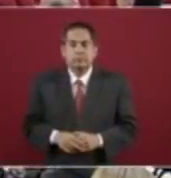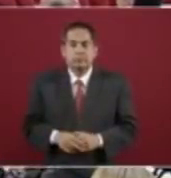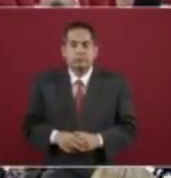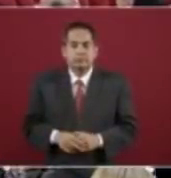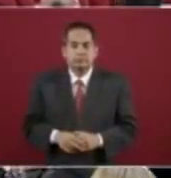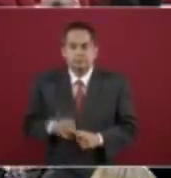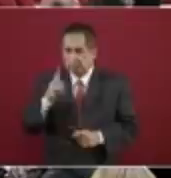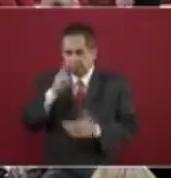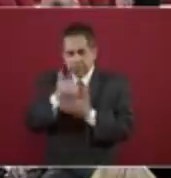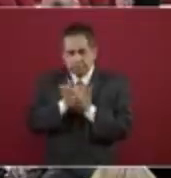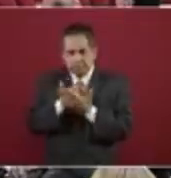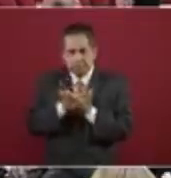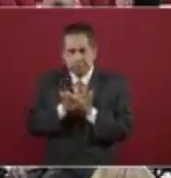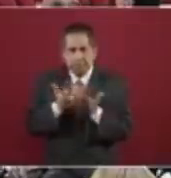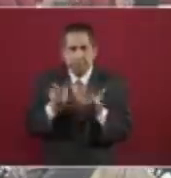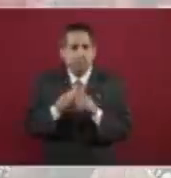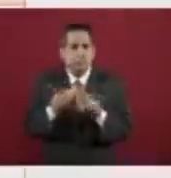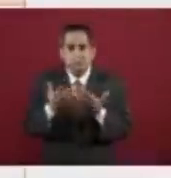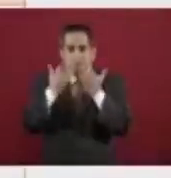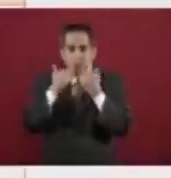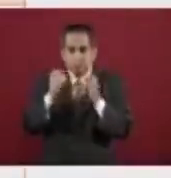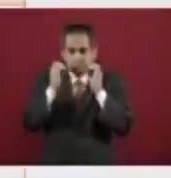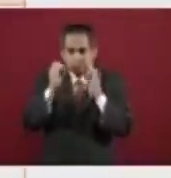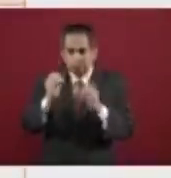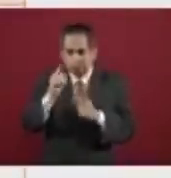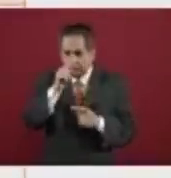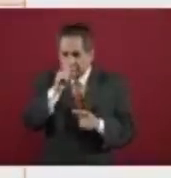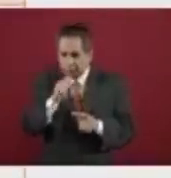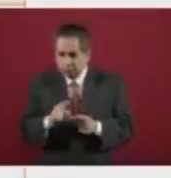Pero cuenten donde no hubo.